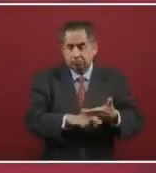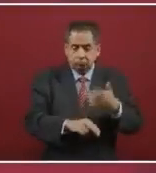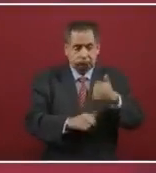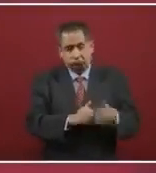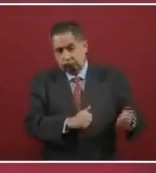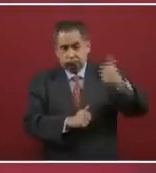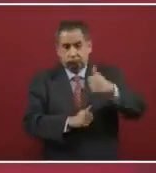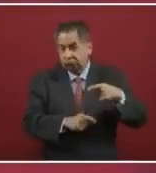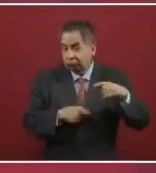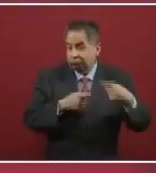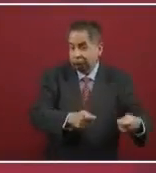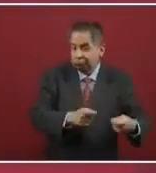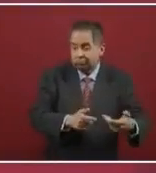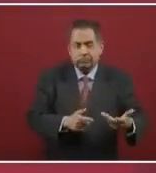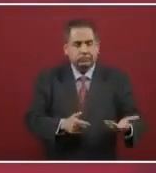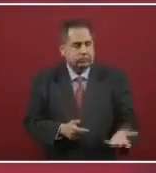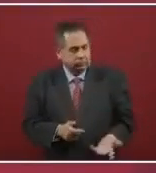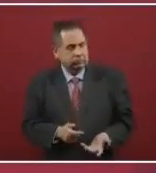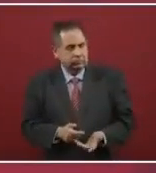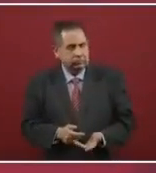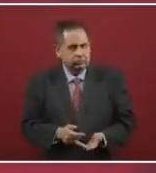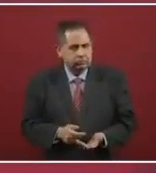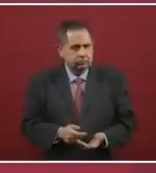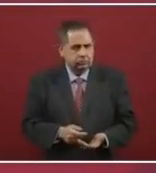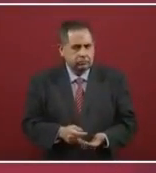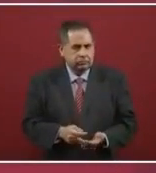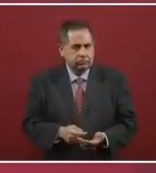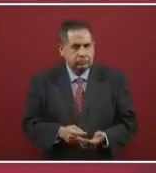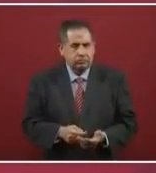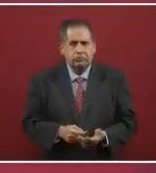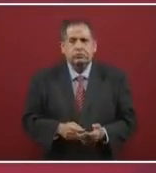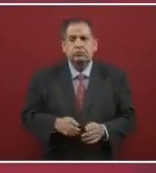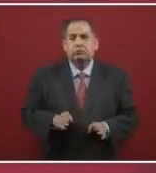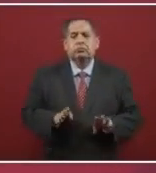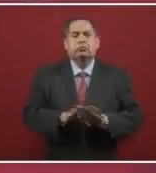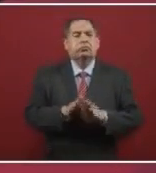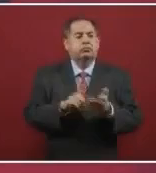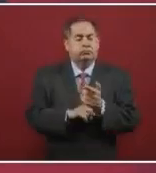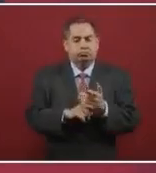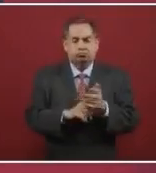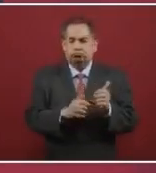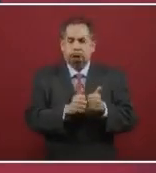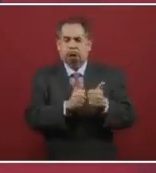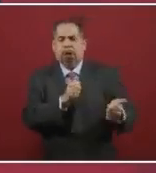los cargos. Entonces, hay una autonomía,